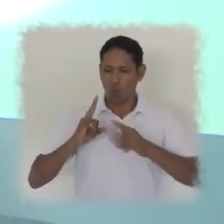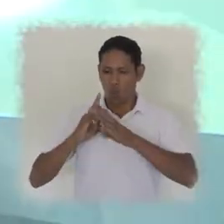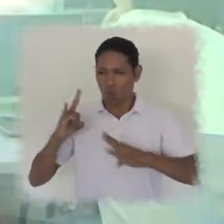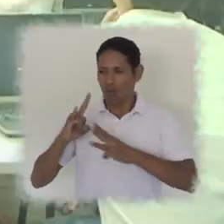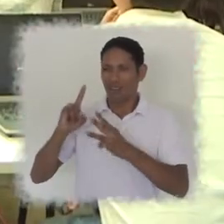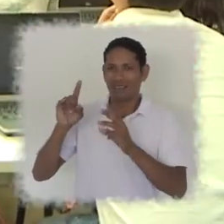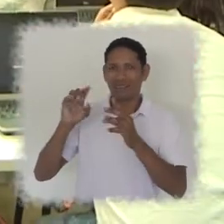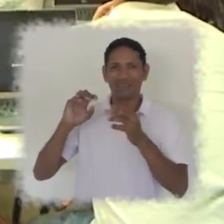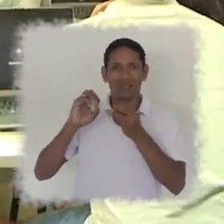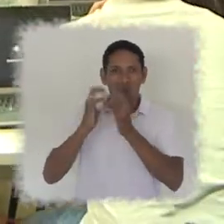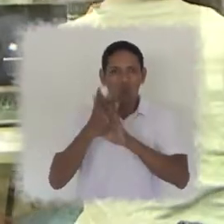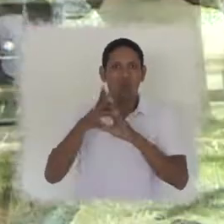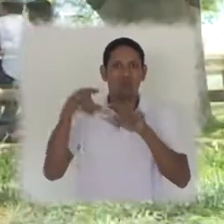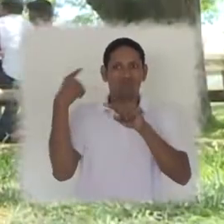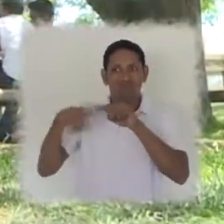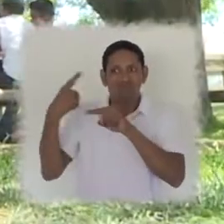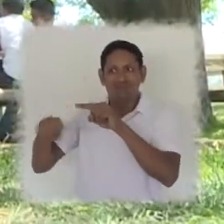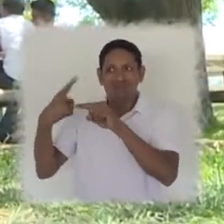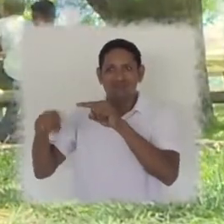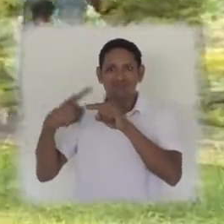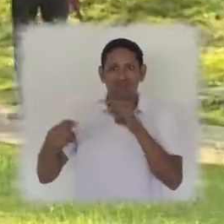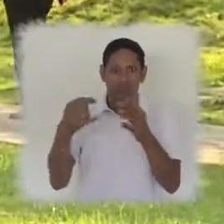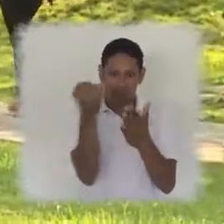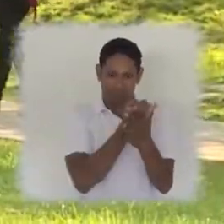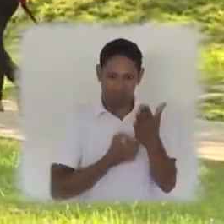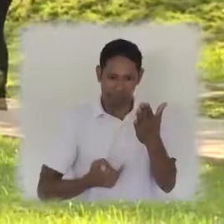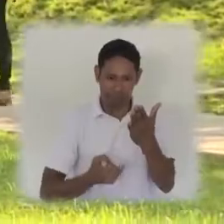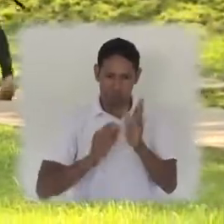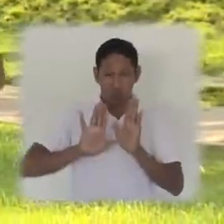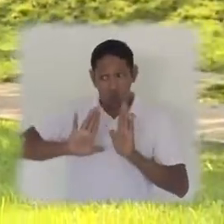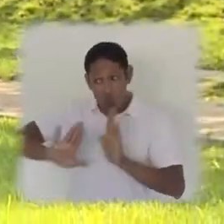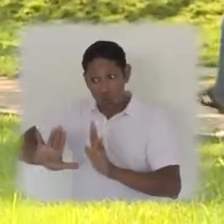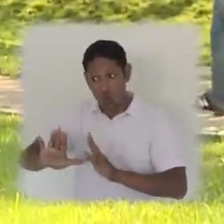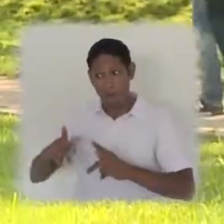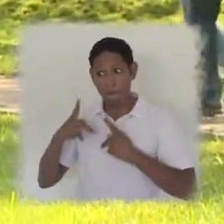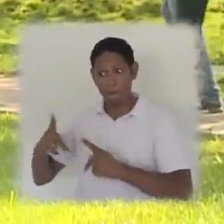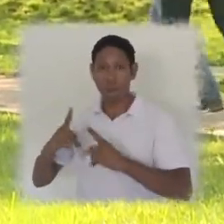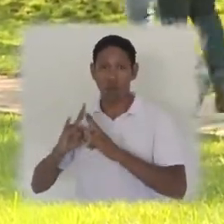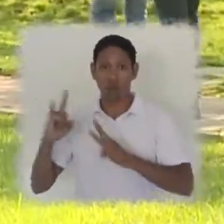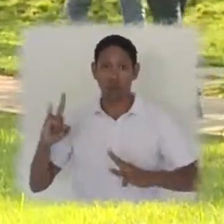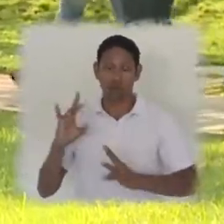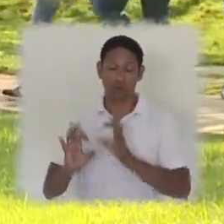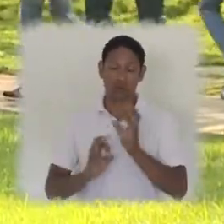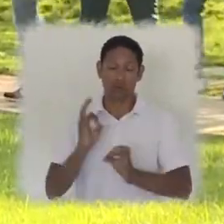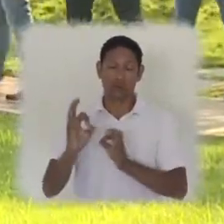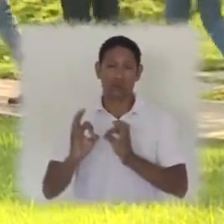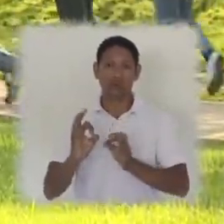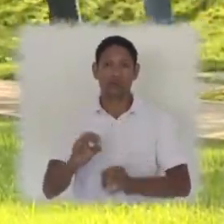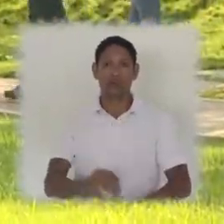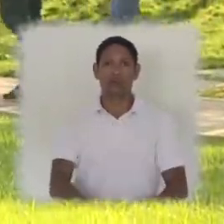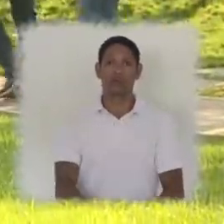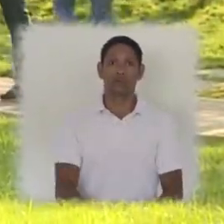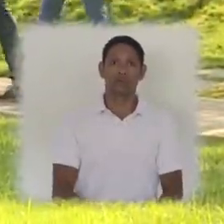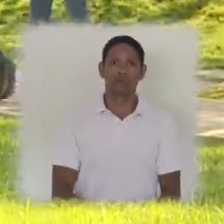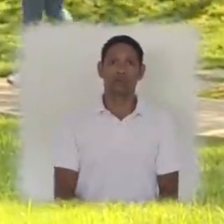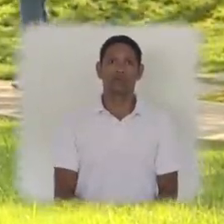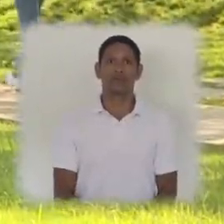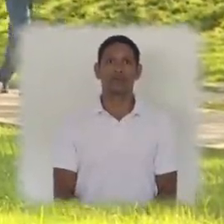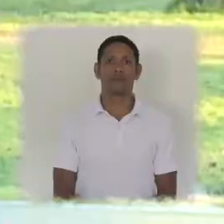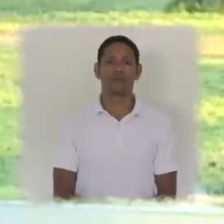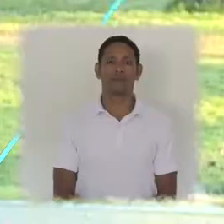signos distintivos de la universidad, emprendimiento científico e innovador con el modelo spin-off.